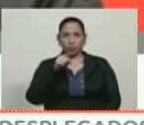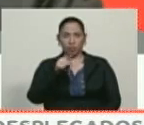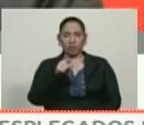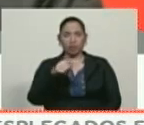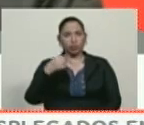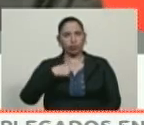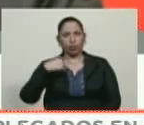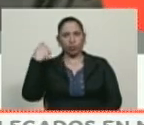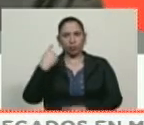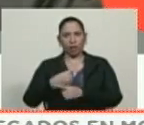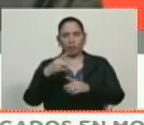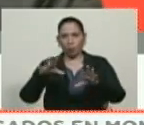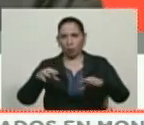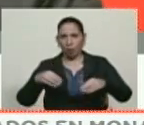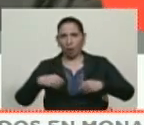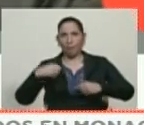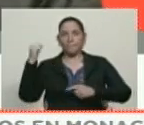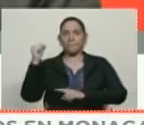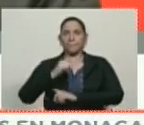admitir que,